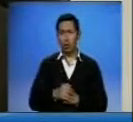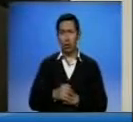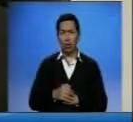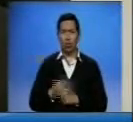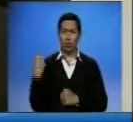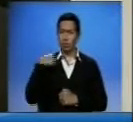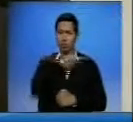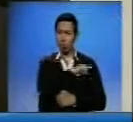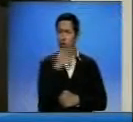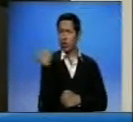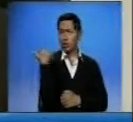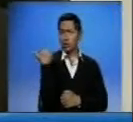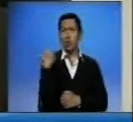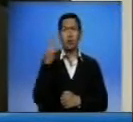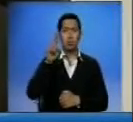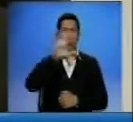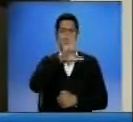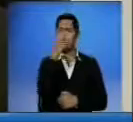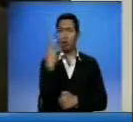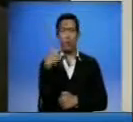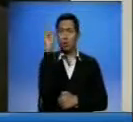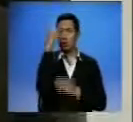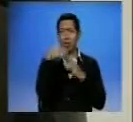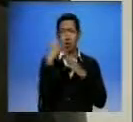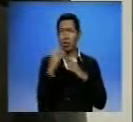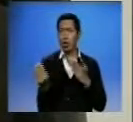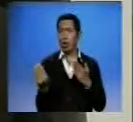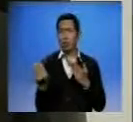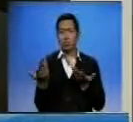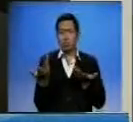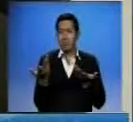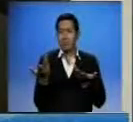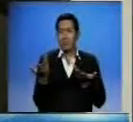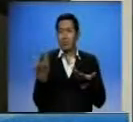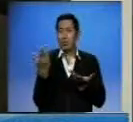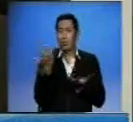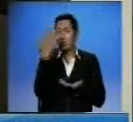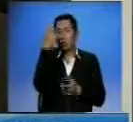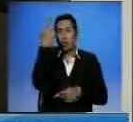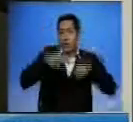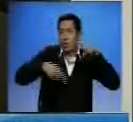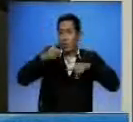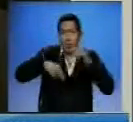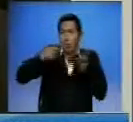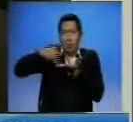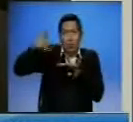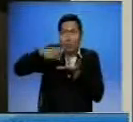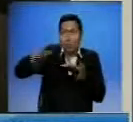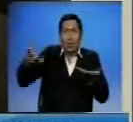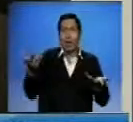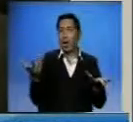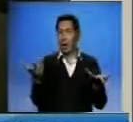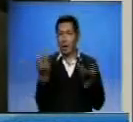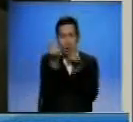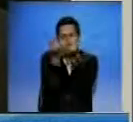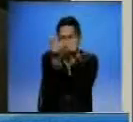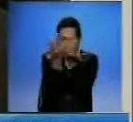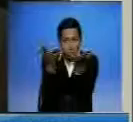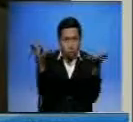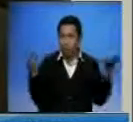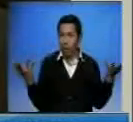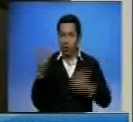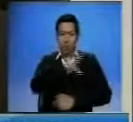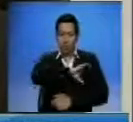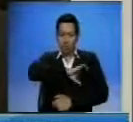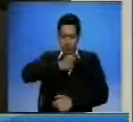presupuesto más o menos son 25 millones de dólares. ¿No le alcanza? Sí. Nunca le alcanzó, nunca, era improbable desde el inicio que el municipio de